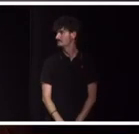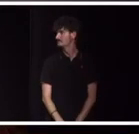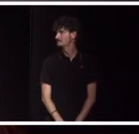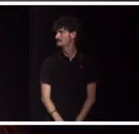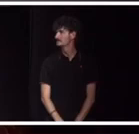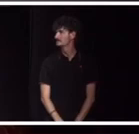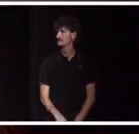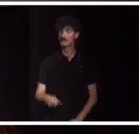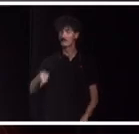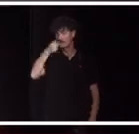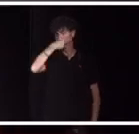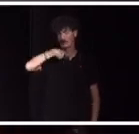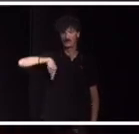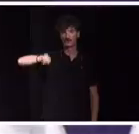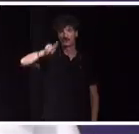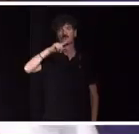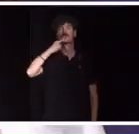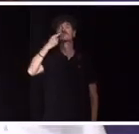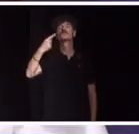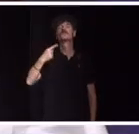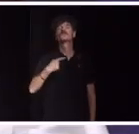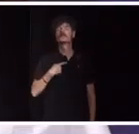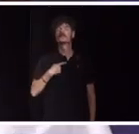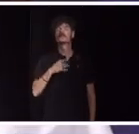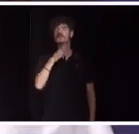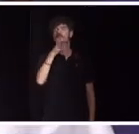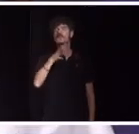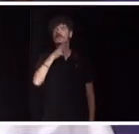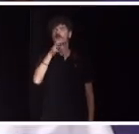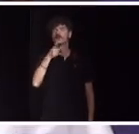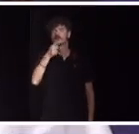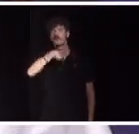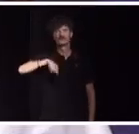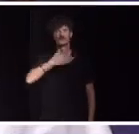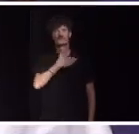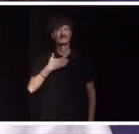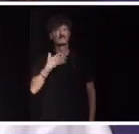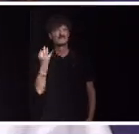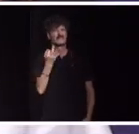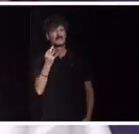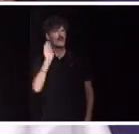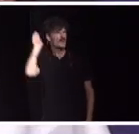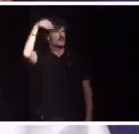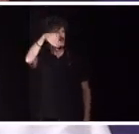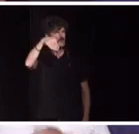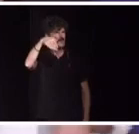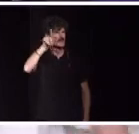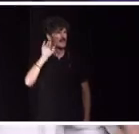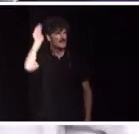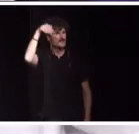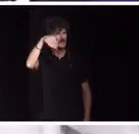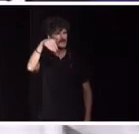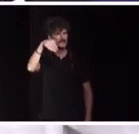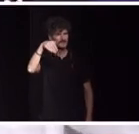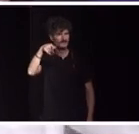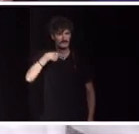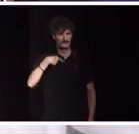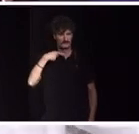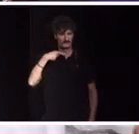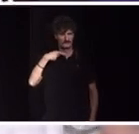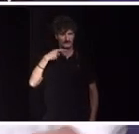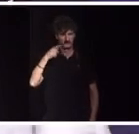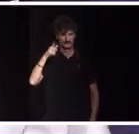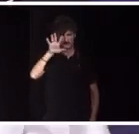Y cuando a nosotros nos dicen que por qué queremos la República, nosotros tenemos que aprender de nuestro